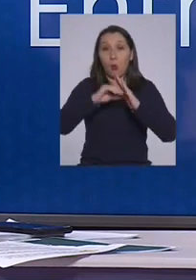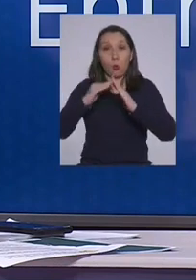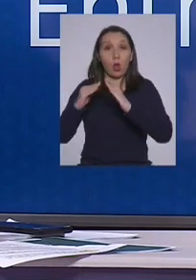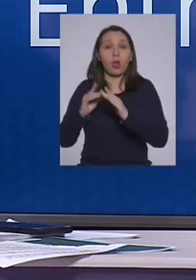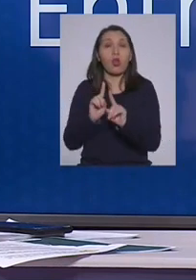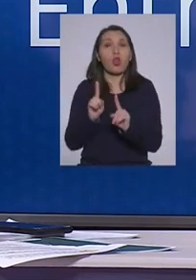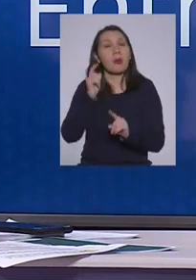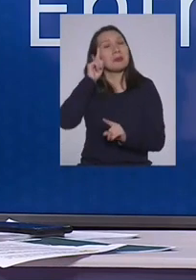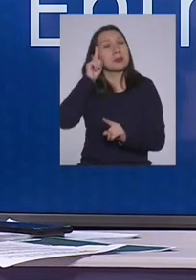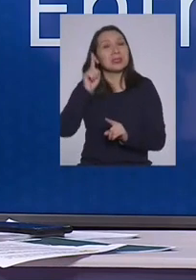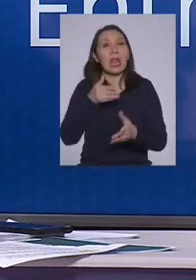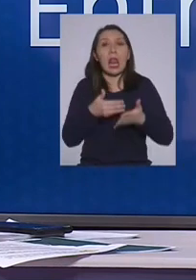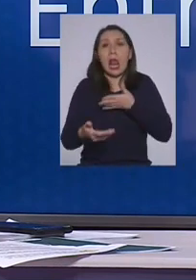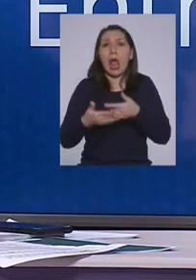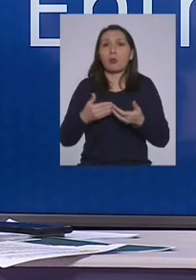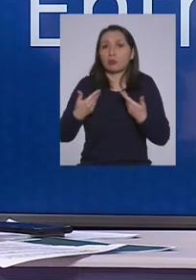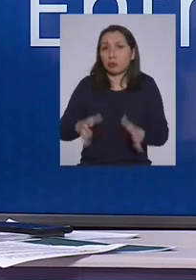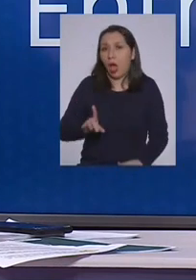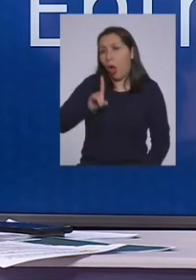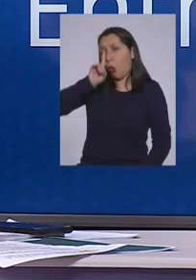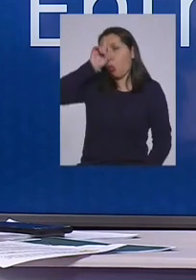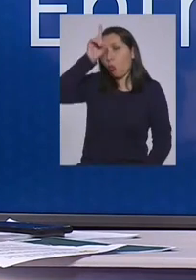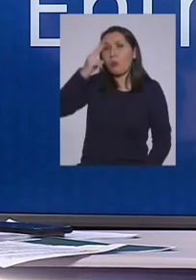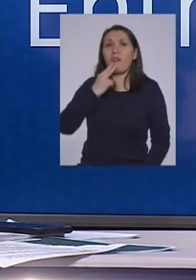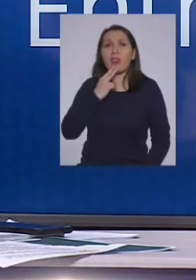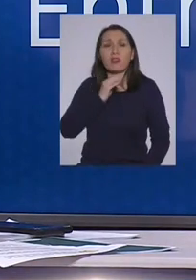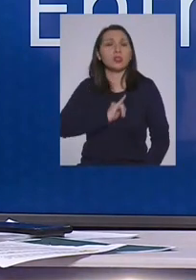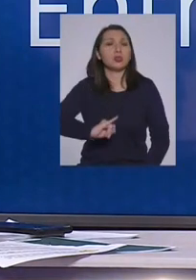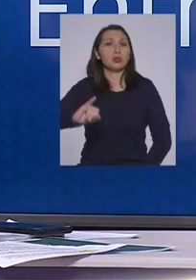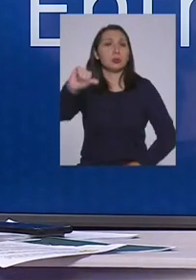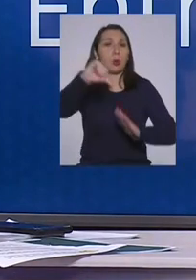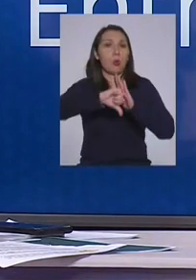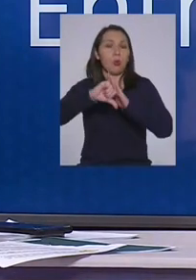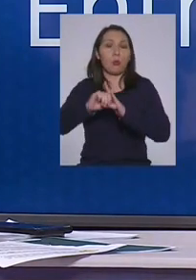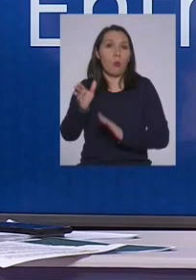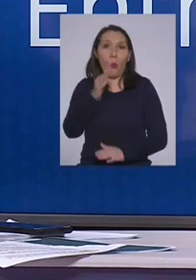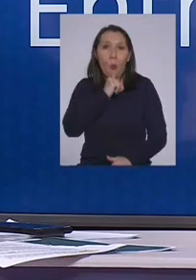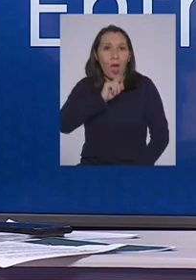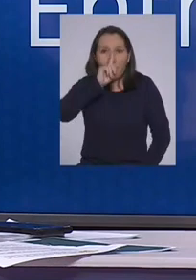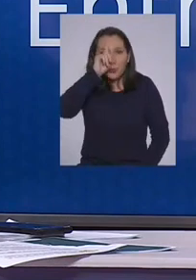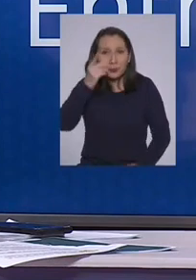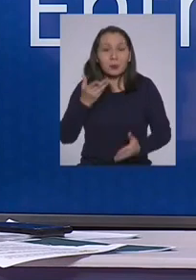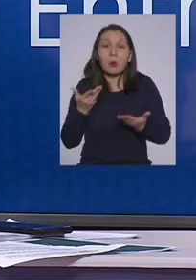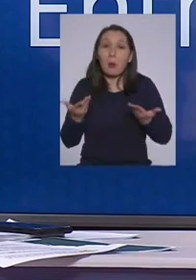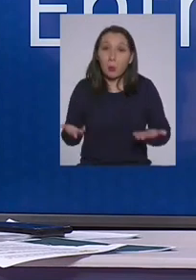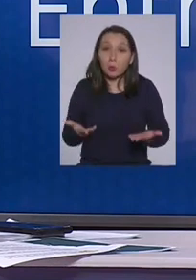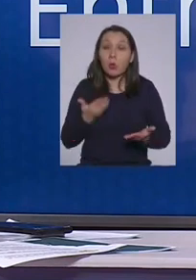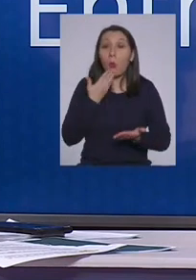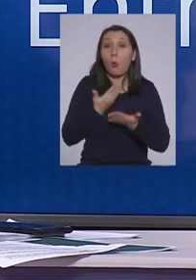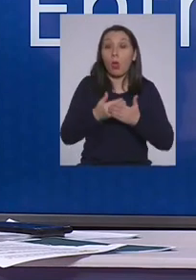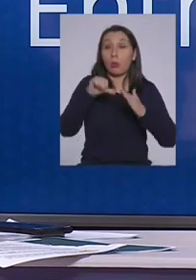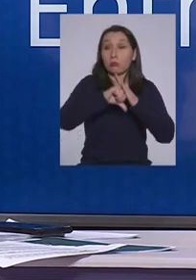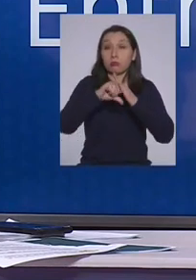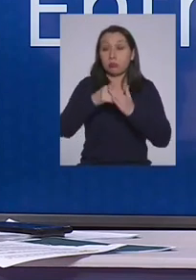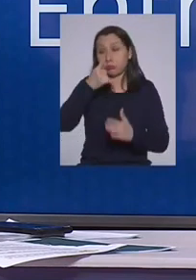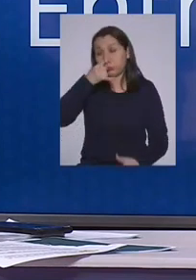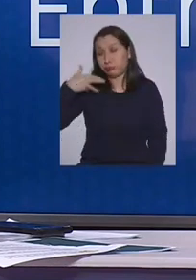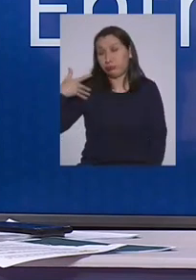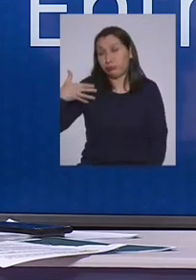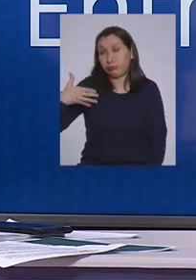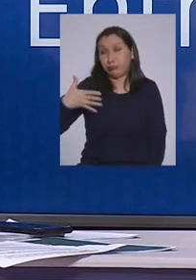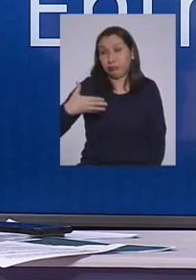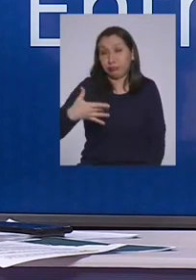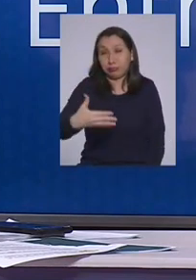son algo natural, no estamos acostumbrados a vivir en cuarentena. Y es por eso que también ocurre que cuando las cuarentenas llevan mucho